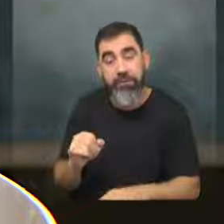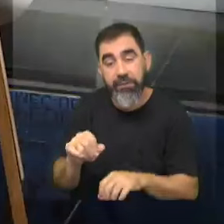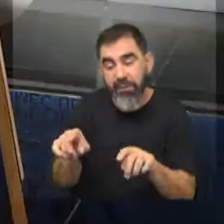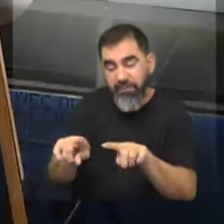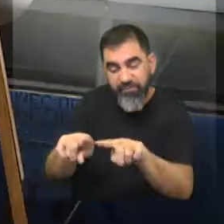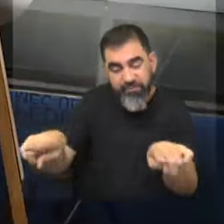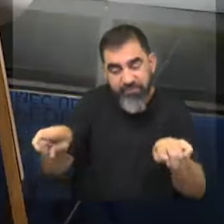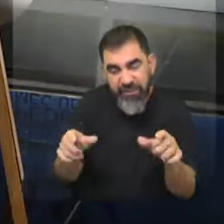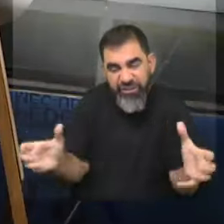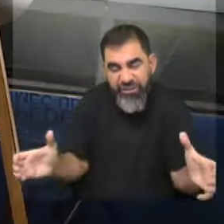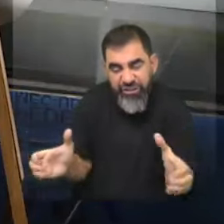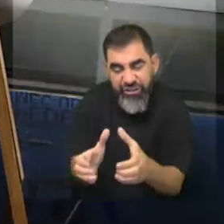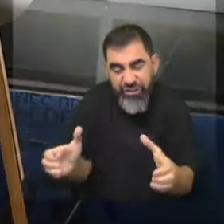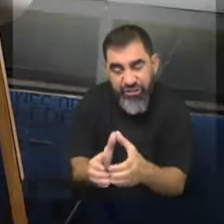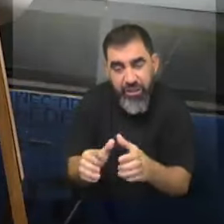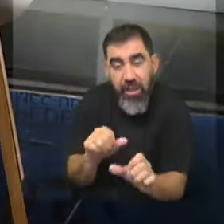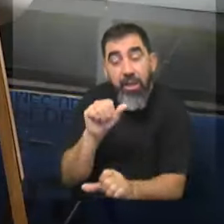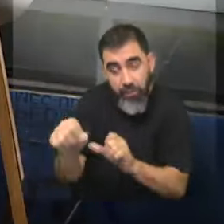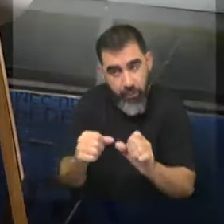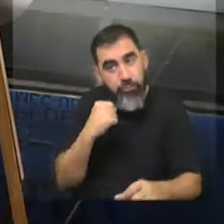son muy pequeñas, el daño es